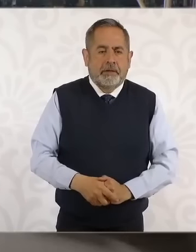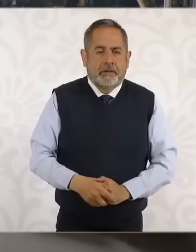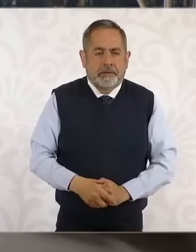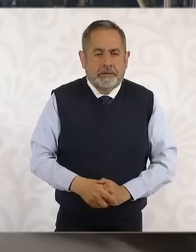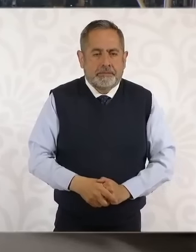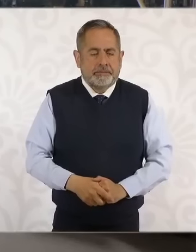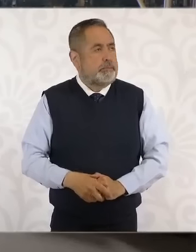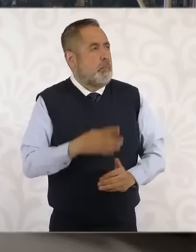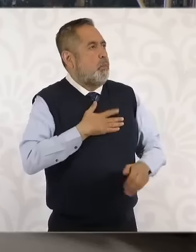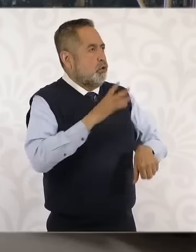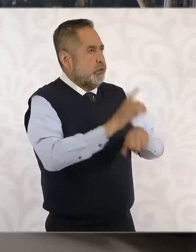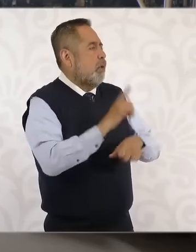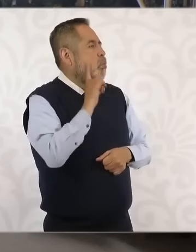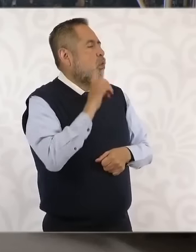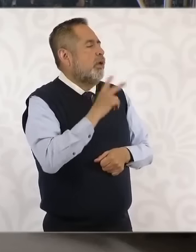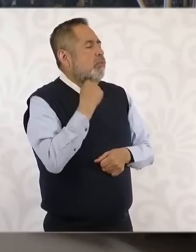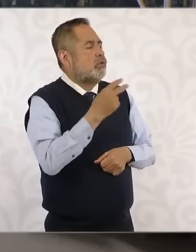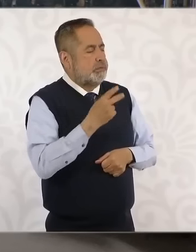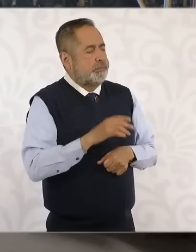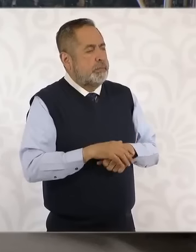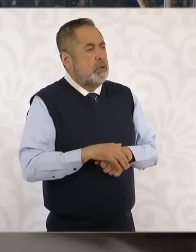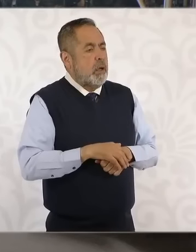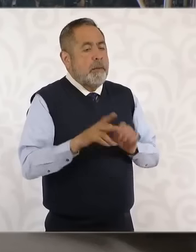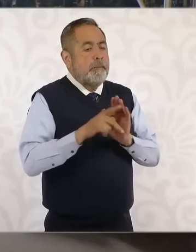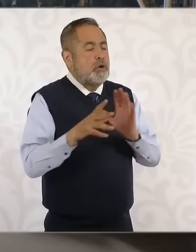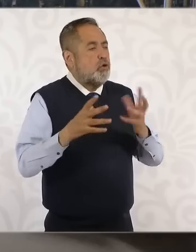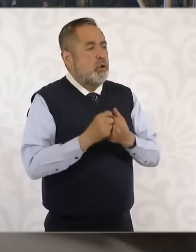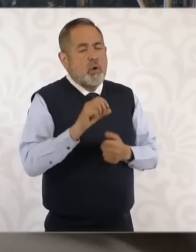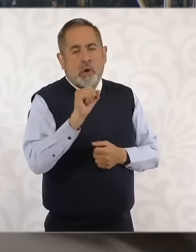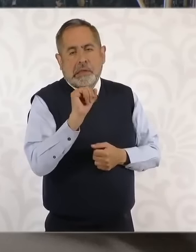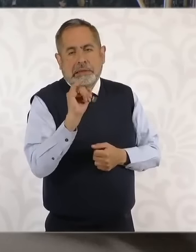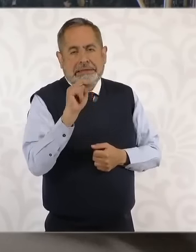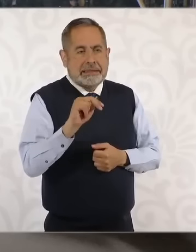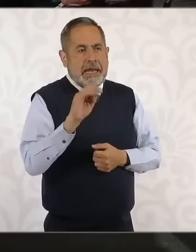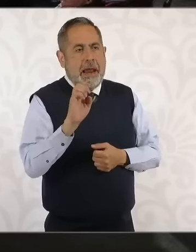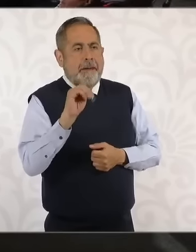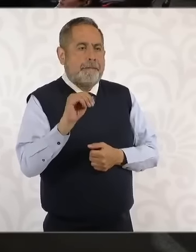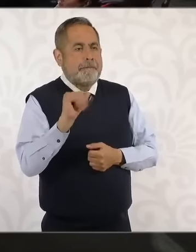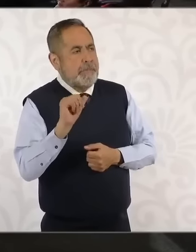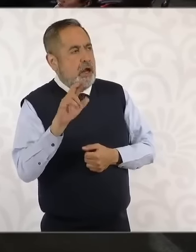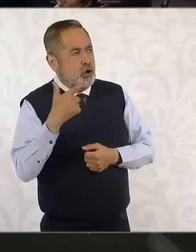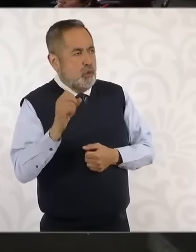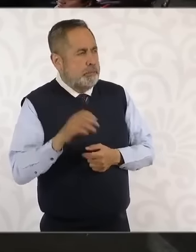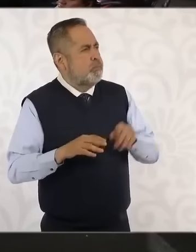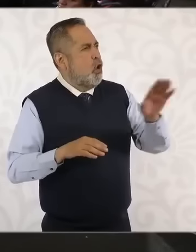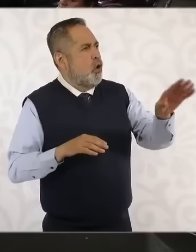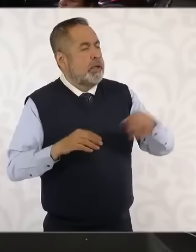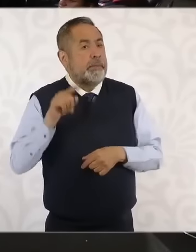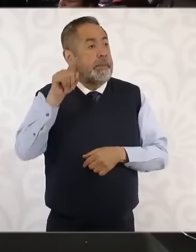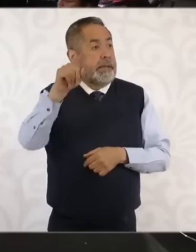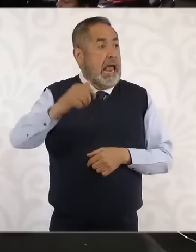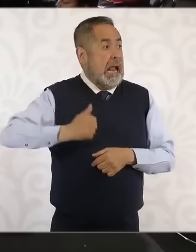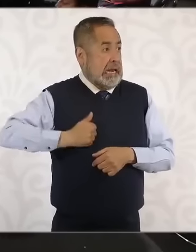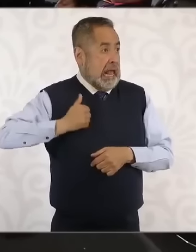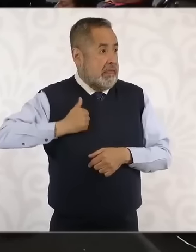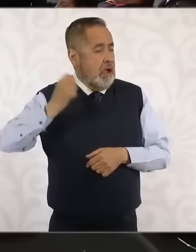Buenos días, Romina Gándara. Sin embargo, Presidenta, en el discurso del primer ministro de Canadá,